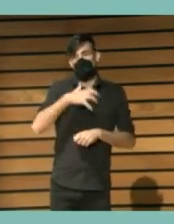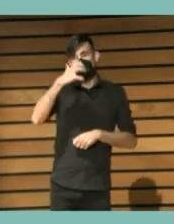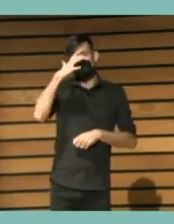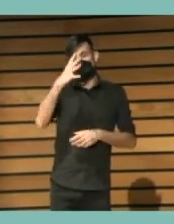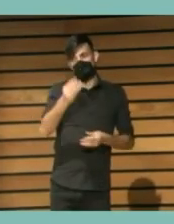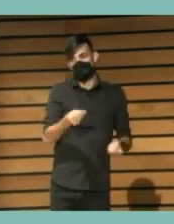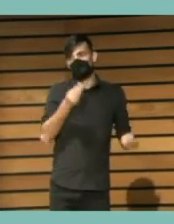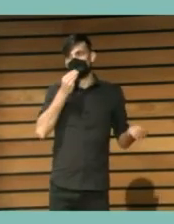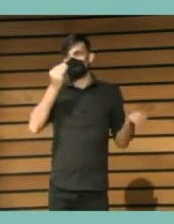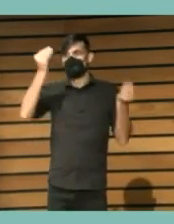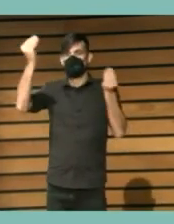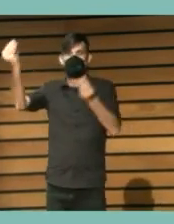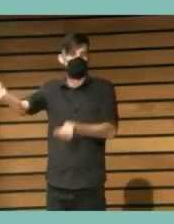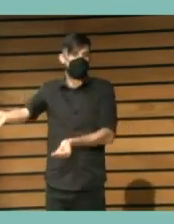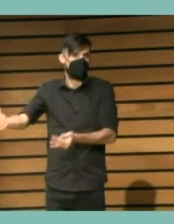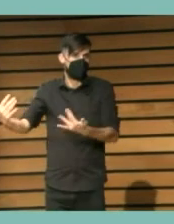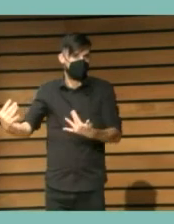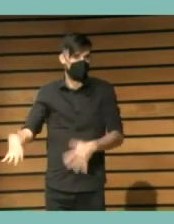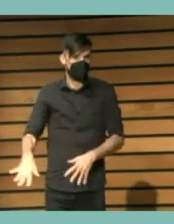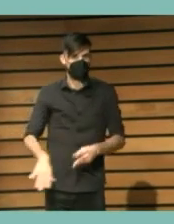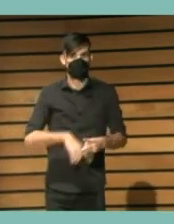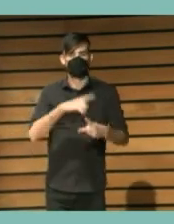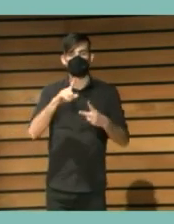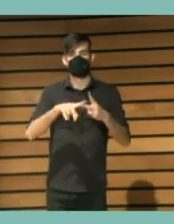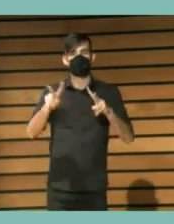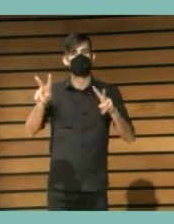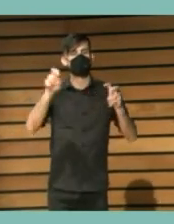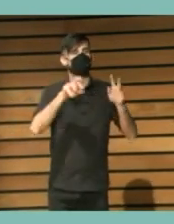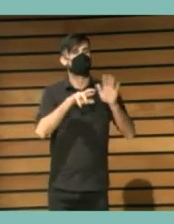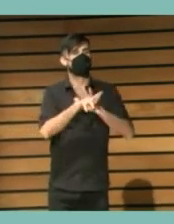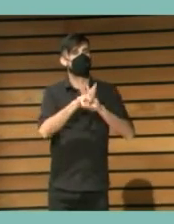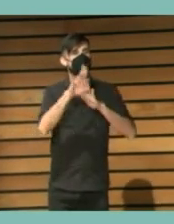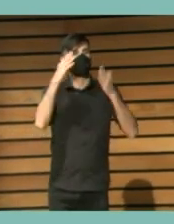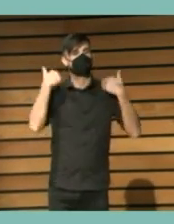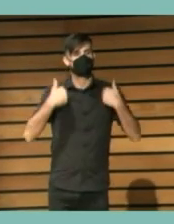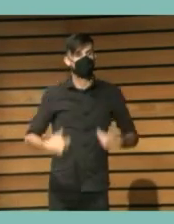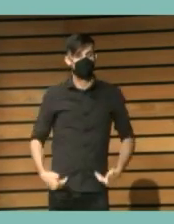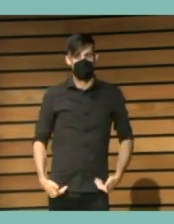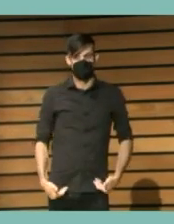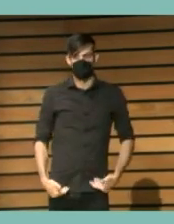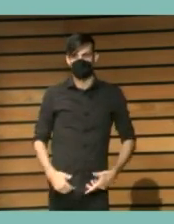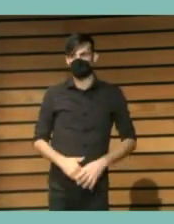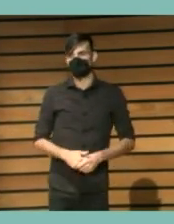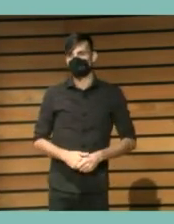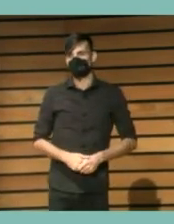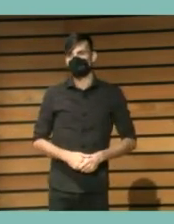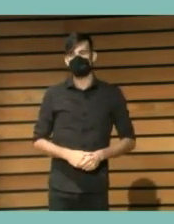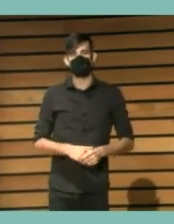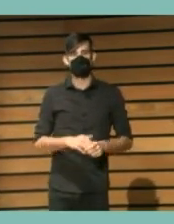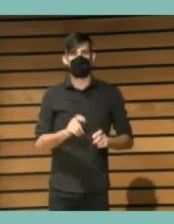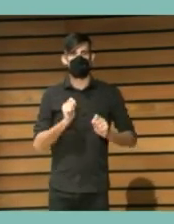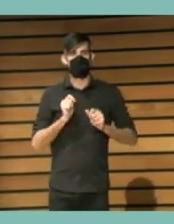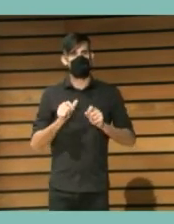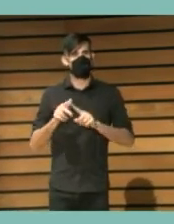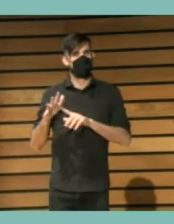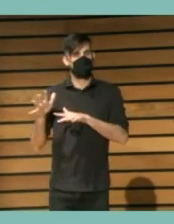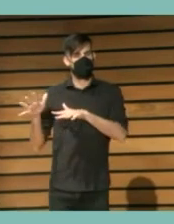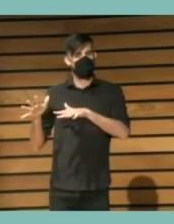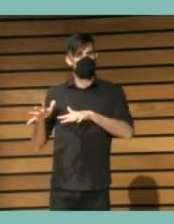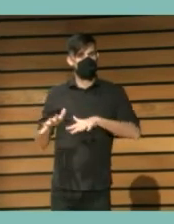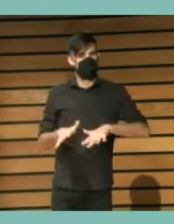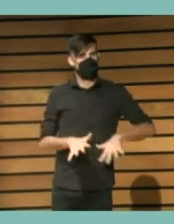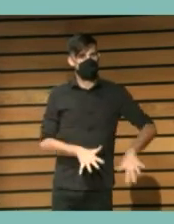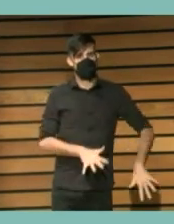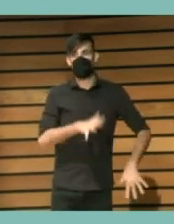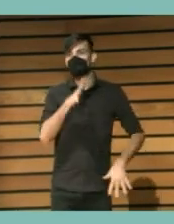ellos? Y con respecto a los recursos humanos, nos han dejado un poco relegados, porque creo que los que